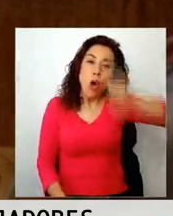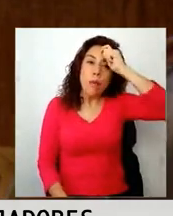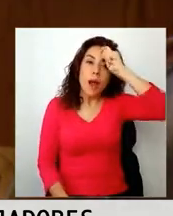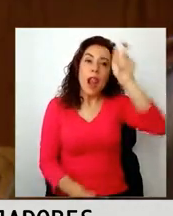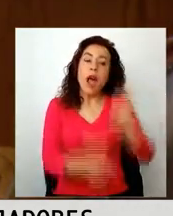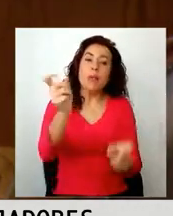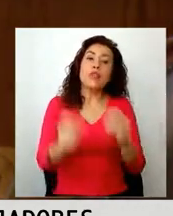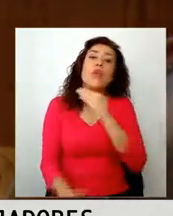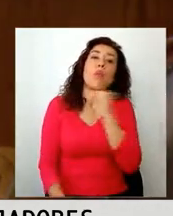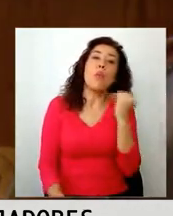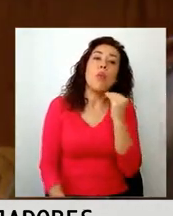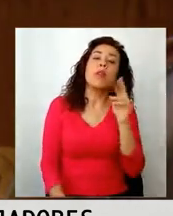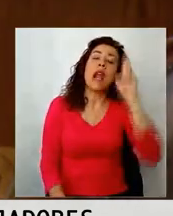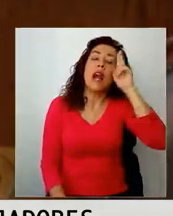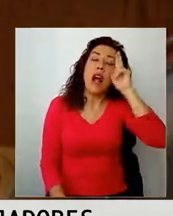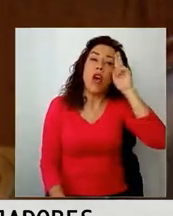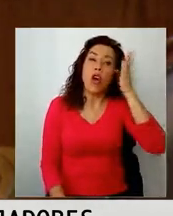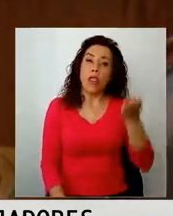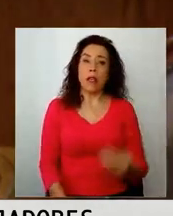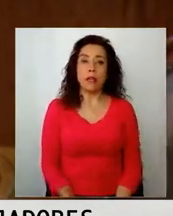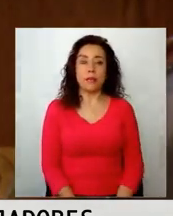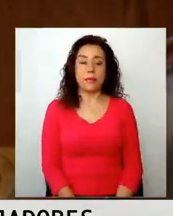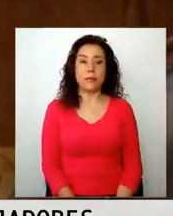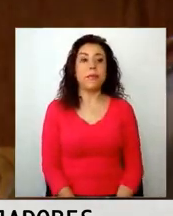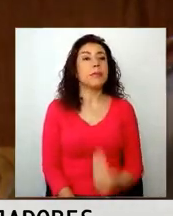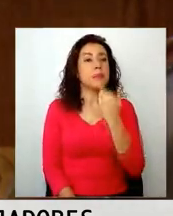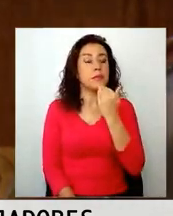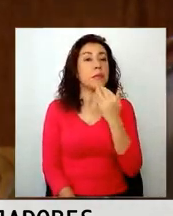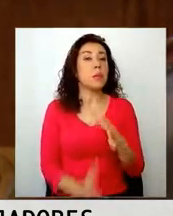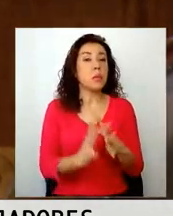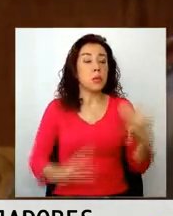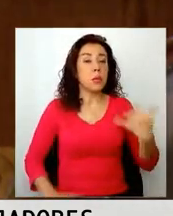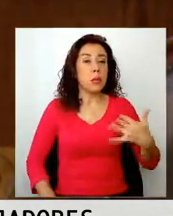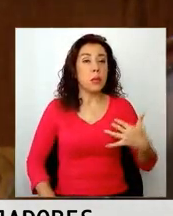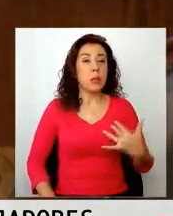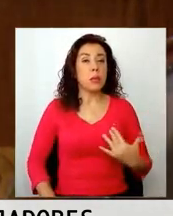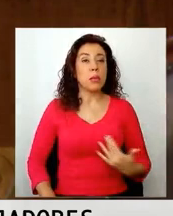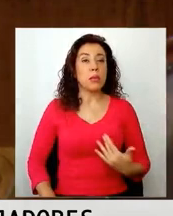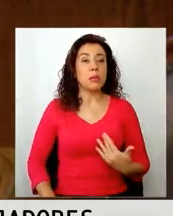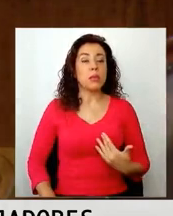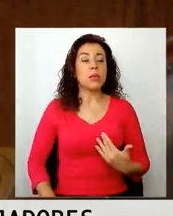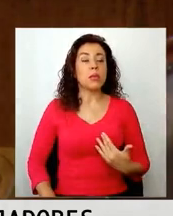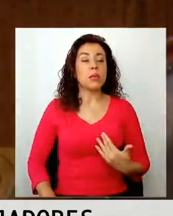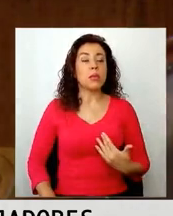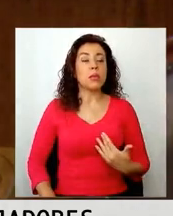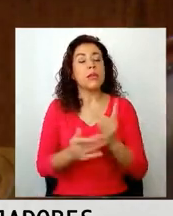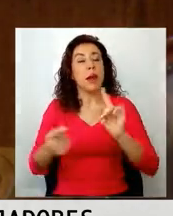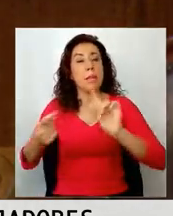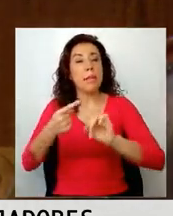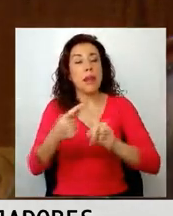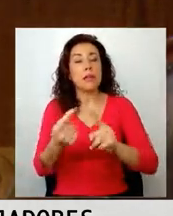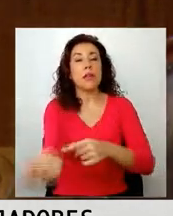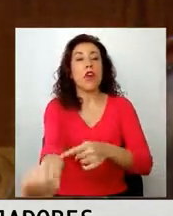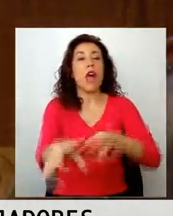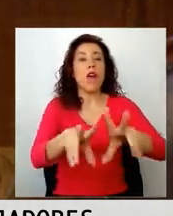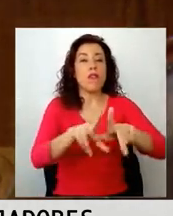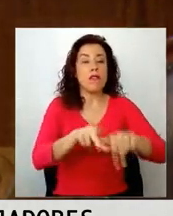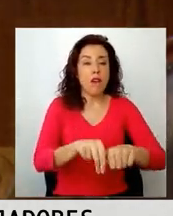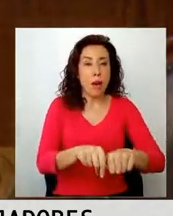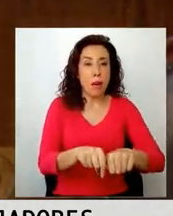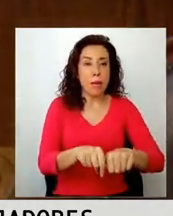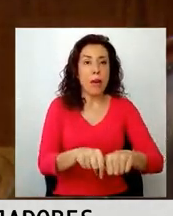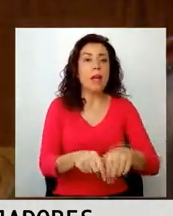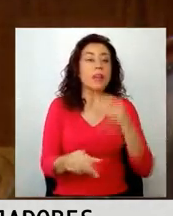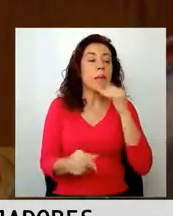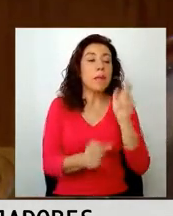sus memorias Asimismo resulta importante abrir un cauce de participación de la familia y para los investigadores cuya